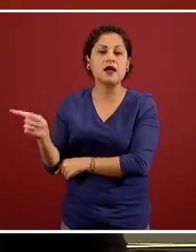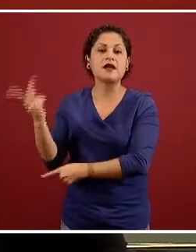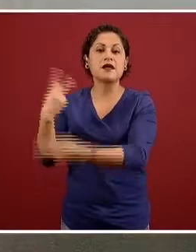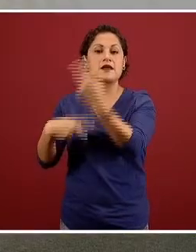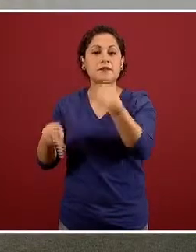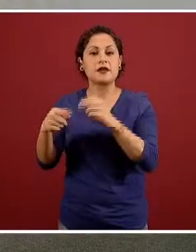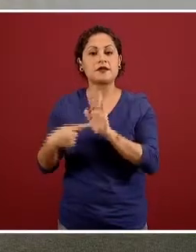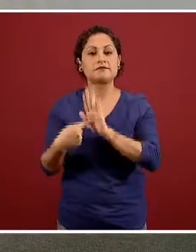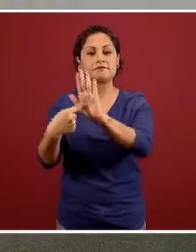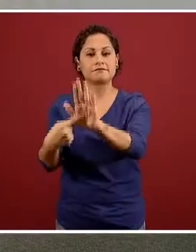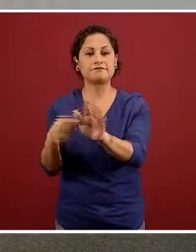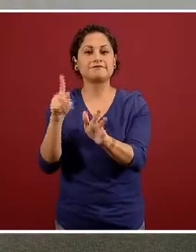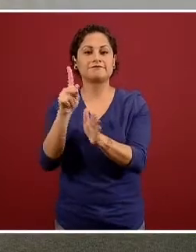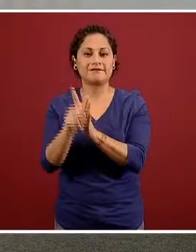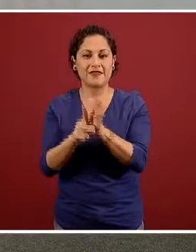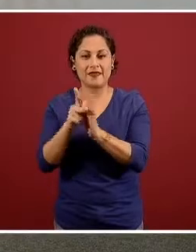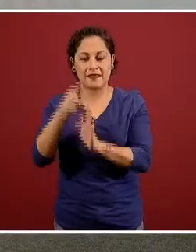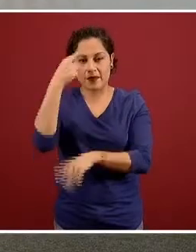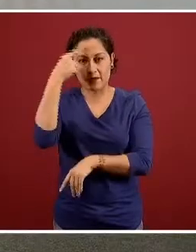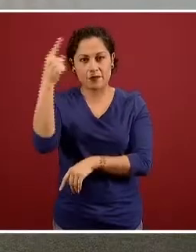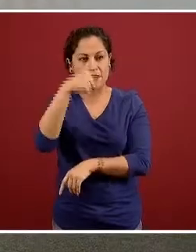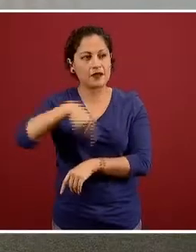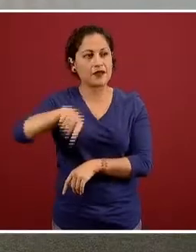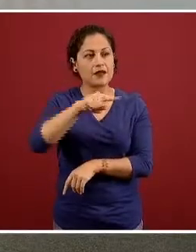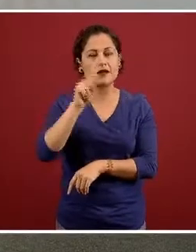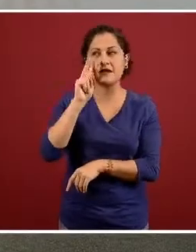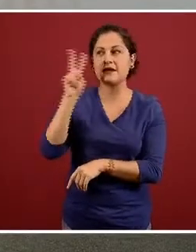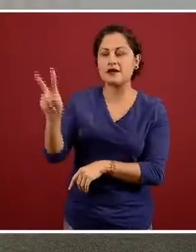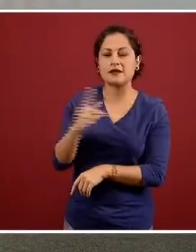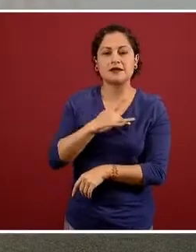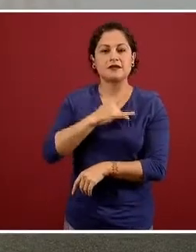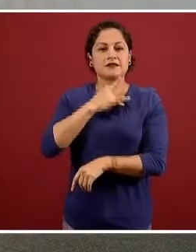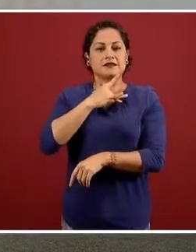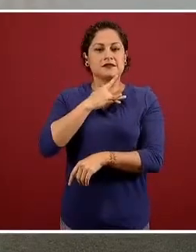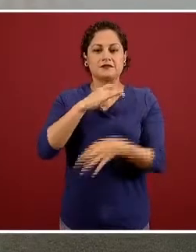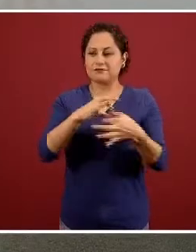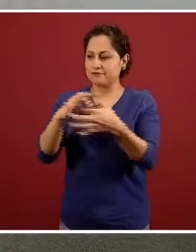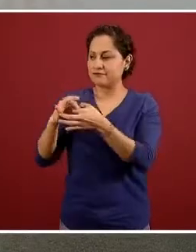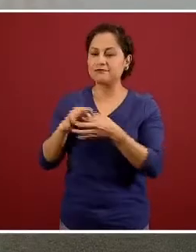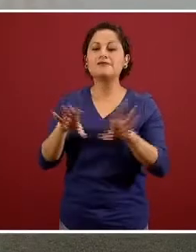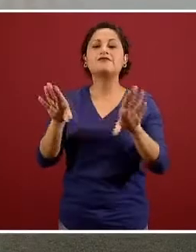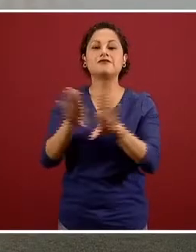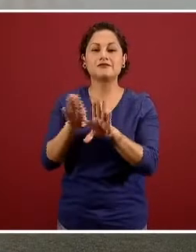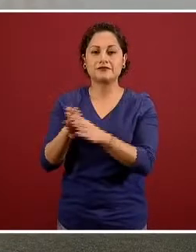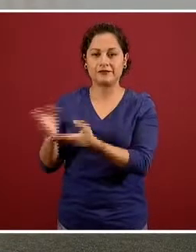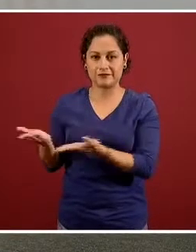se nos olvide el lado humano, también importantísimo en esta epidemia. Doctor.